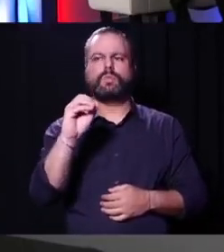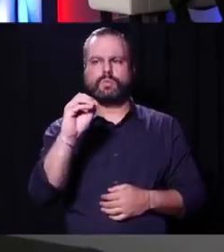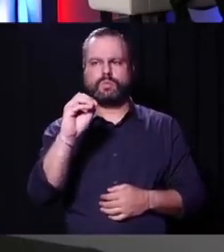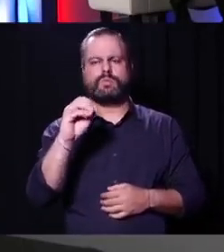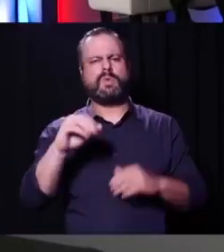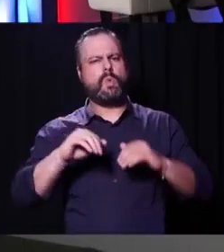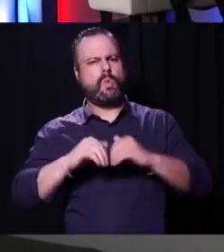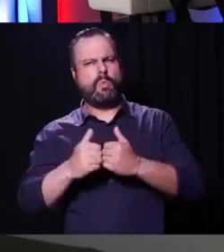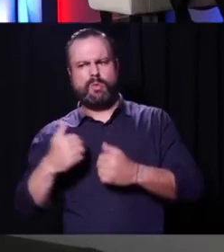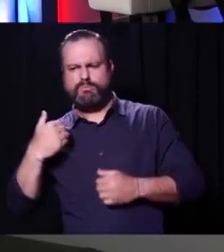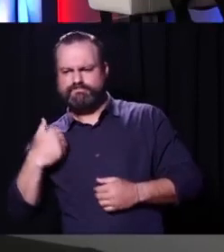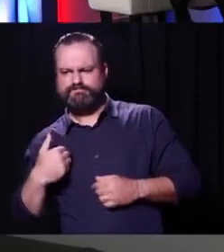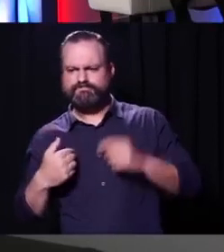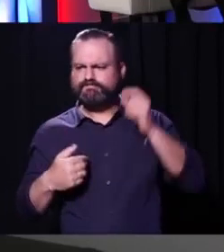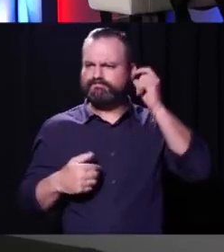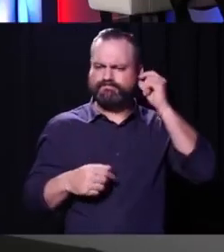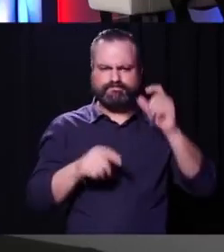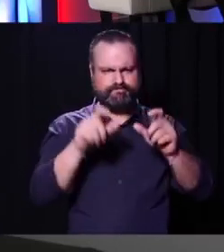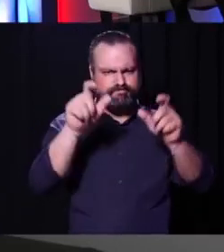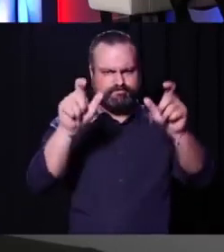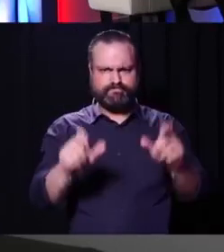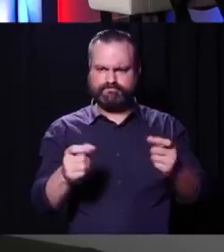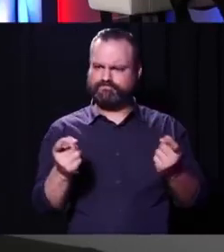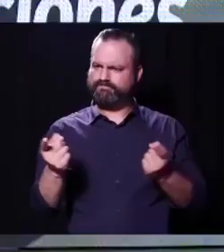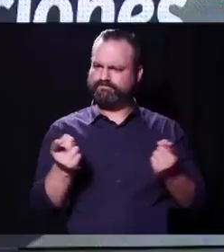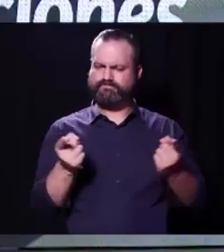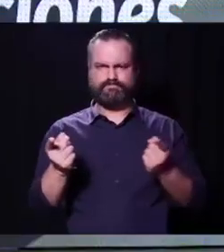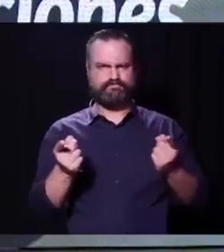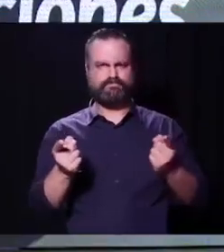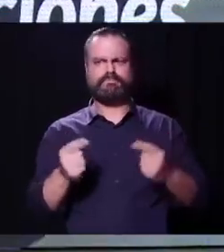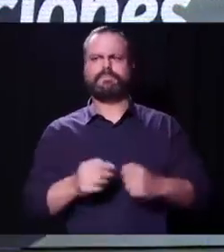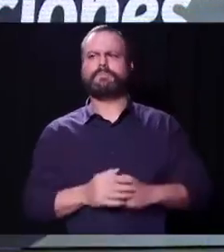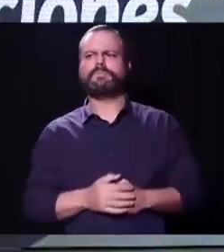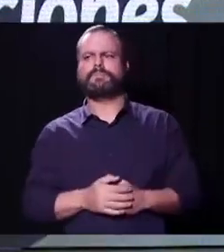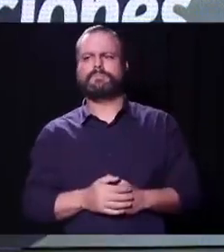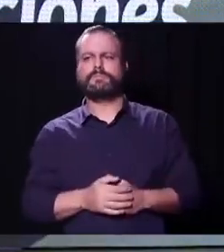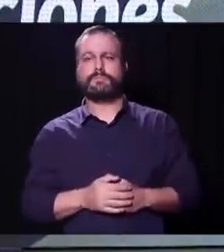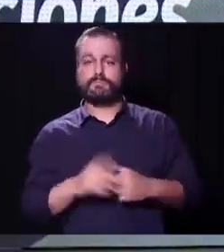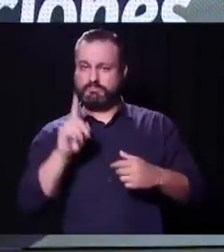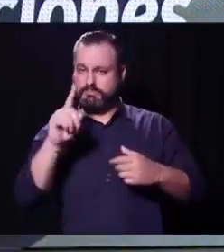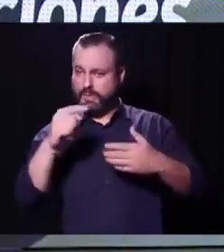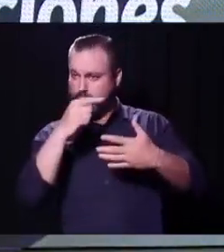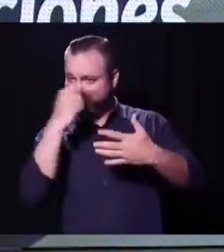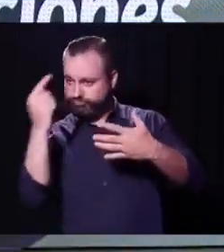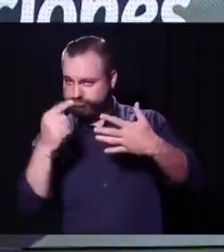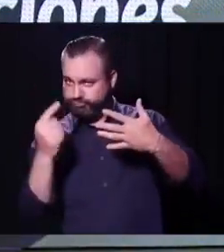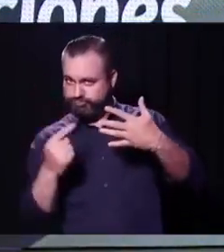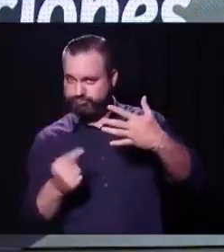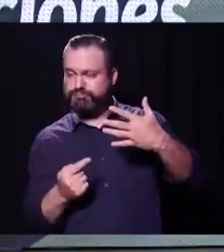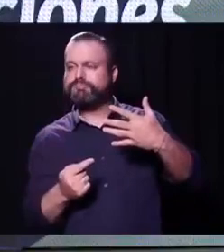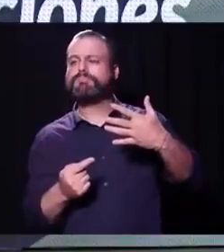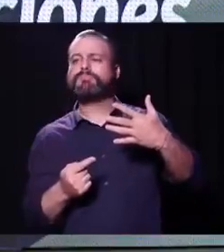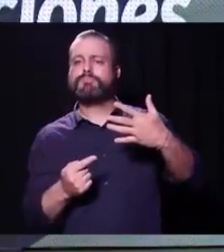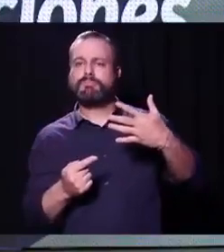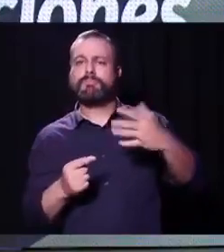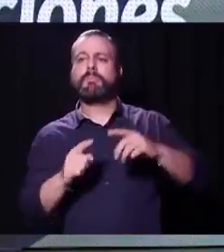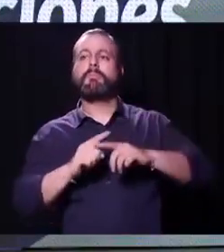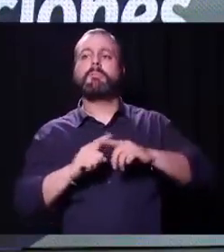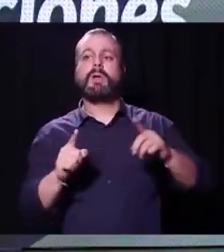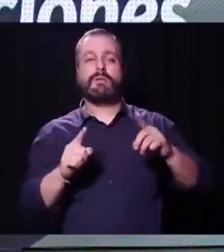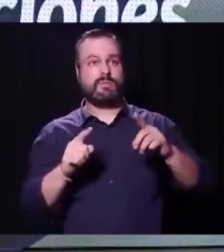Y por otro lado, buscar la manera de ver cómo podemos certificar, no solamente a nivel de estatal, a nivel de los